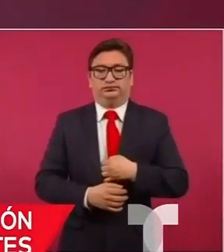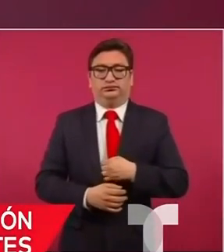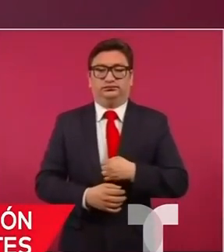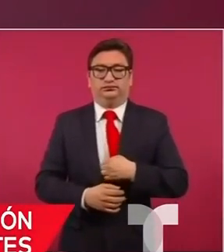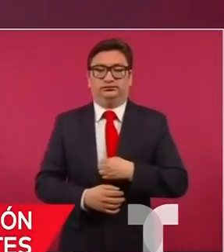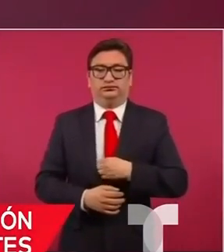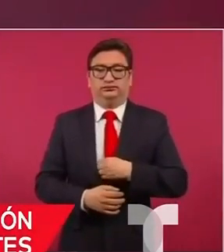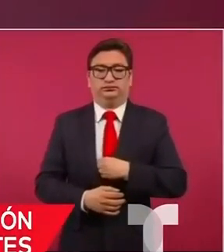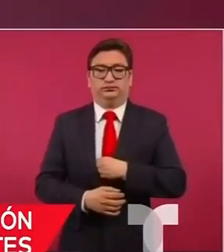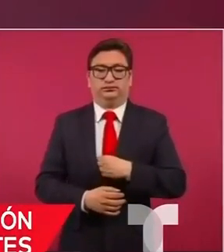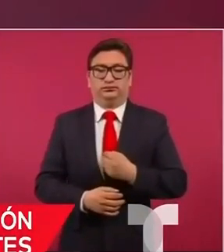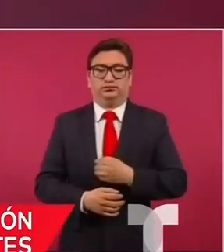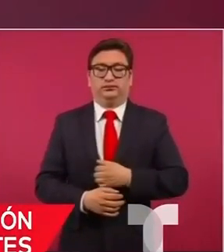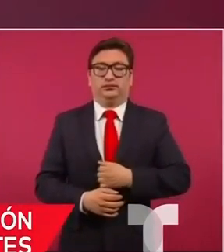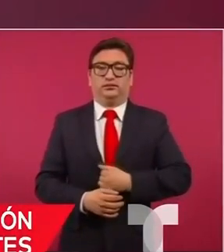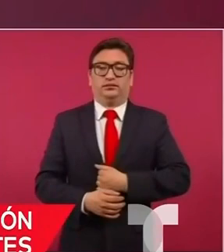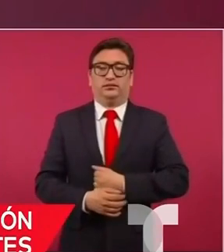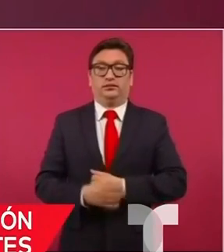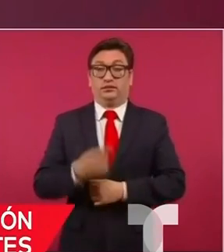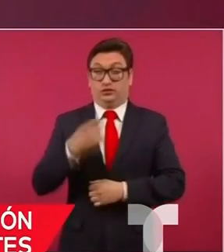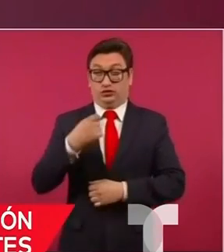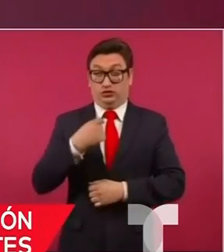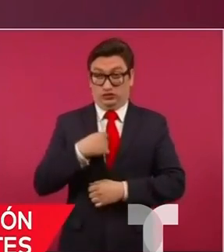confieso, me ha dolido mucho,